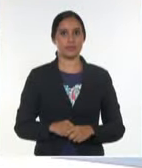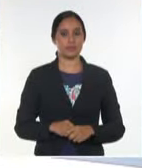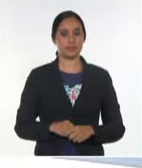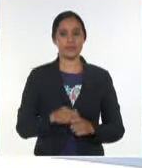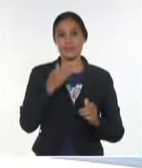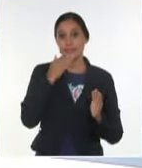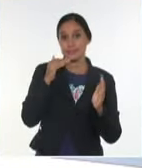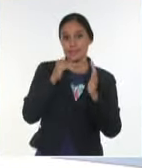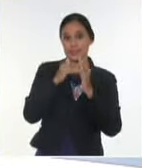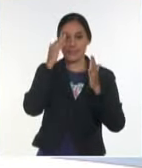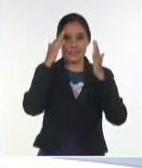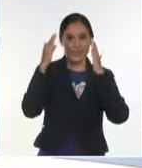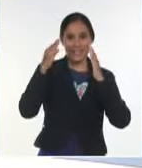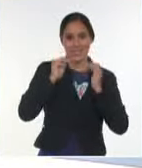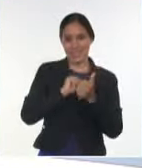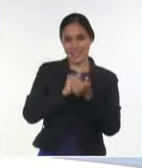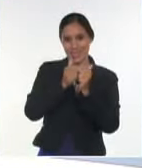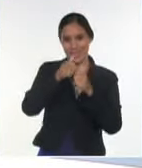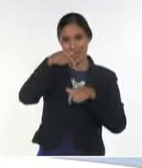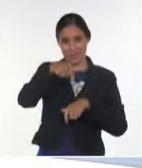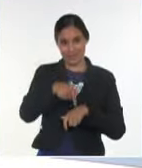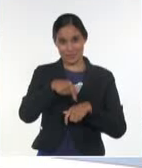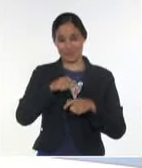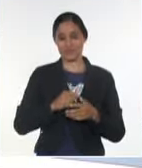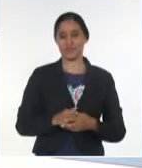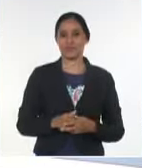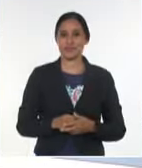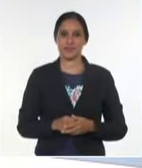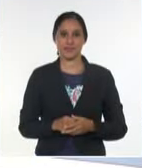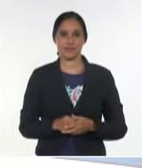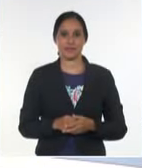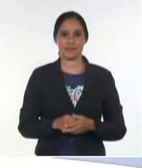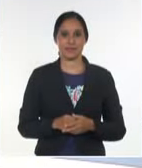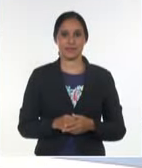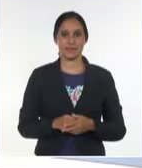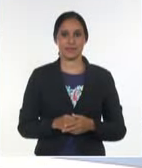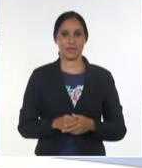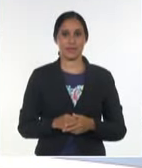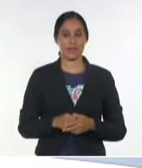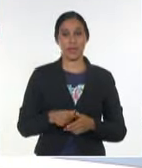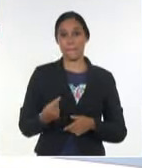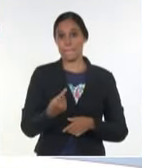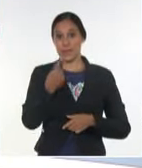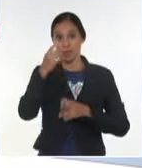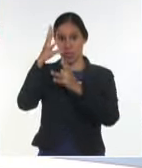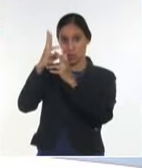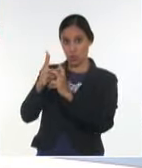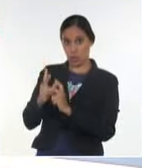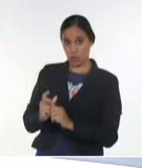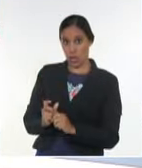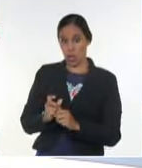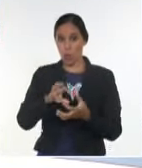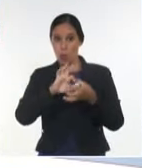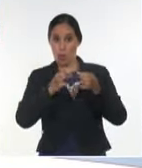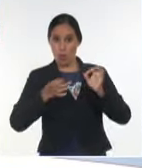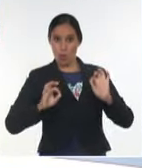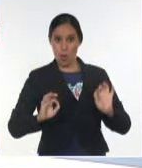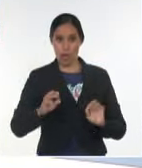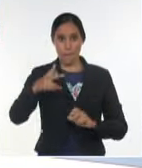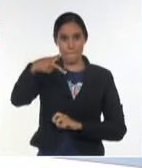Buenas tardes, comenzamos con los deportes al mediodía. Ya han llegado nuestros primeros resultados en los Juegos Olímpicos de